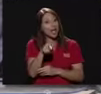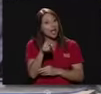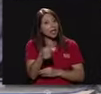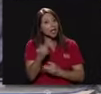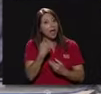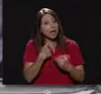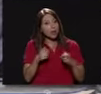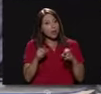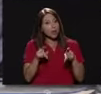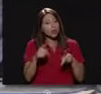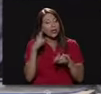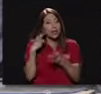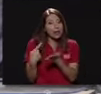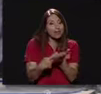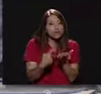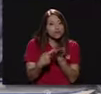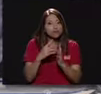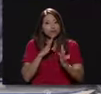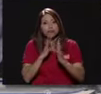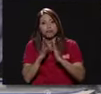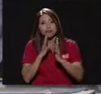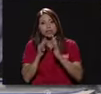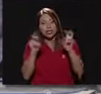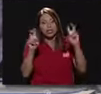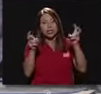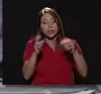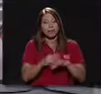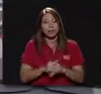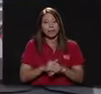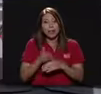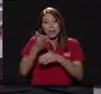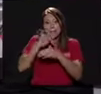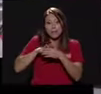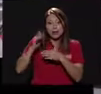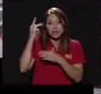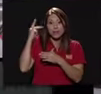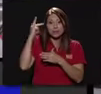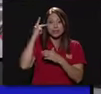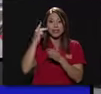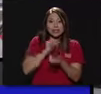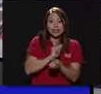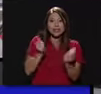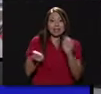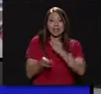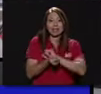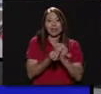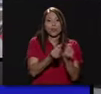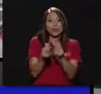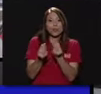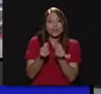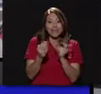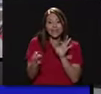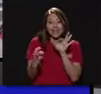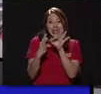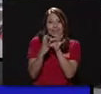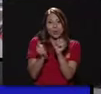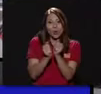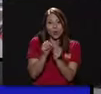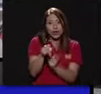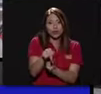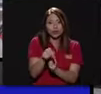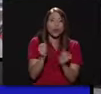un espacio para discutir esos temas. Parte de las políticas de transformación productiva tienen que ver con esto,